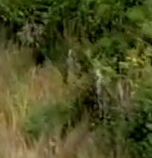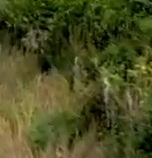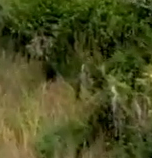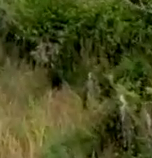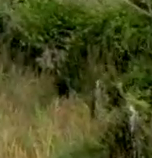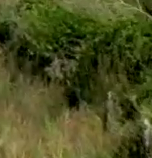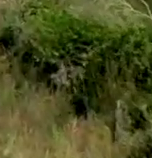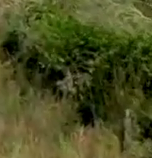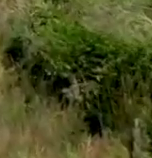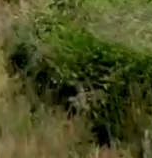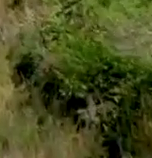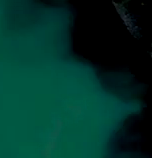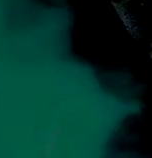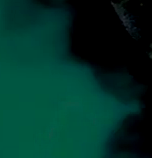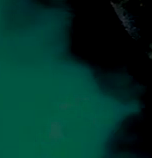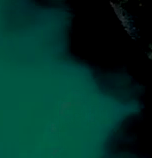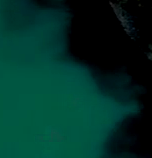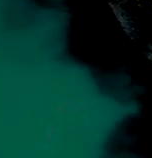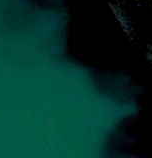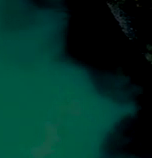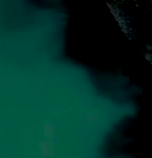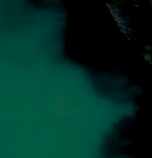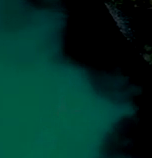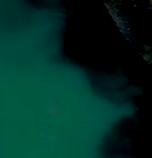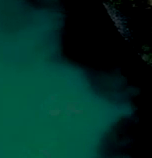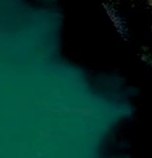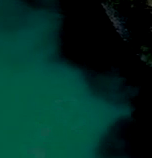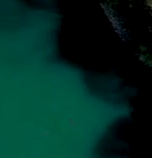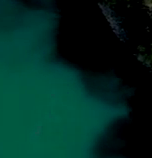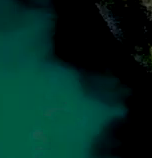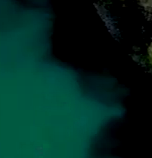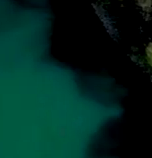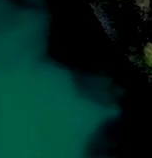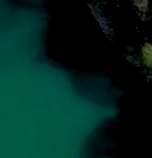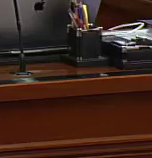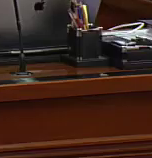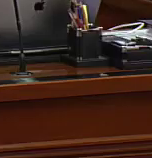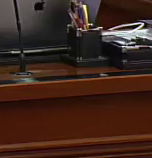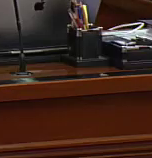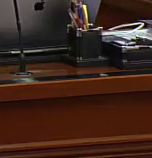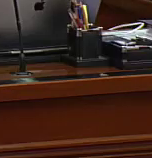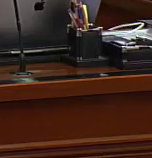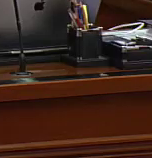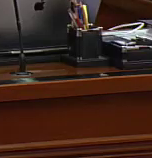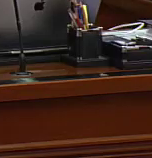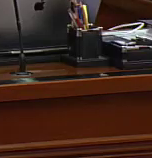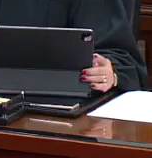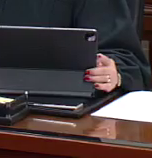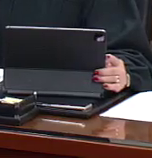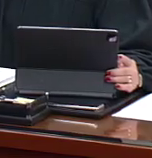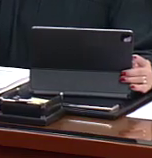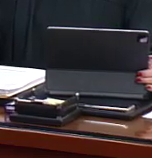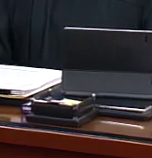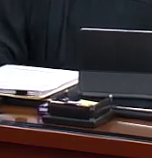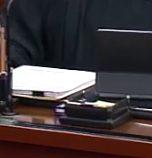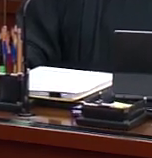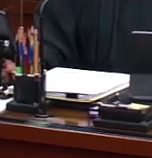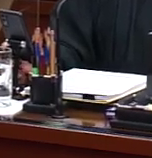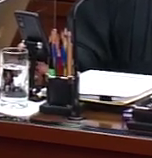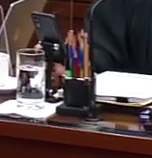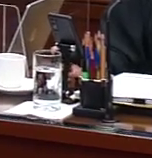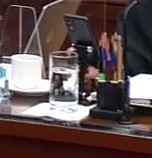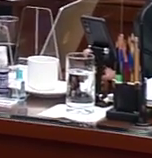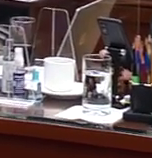12 meses, periodo en el que deberá obtenerse la autorización definitiva. Las ministras y ministros considerarían si